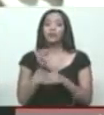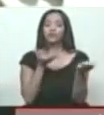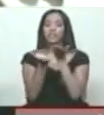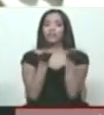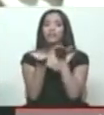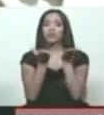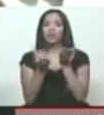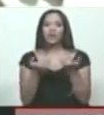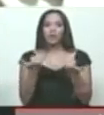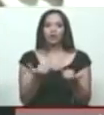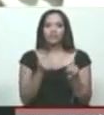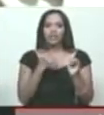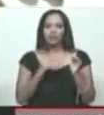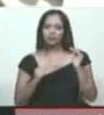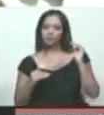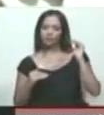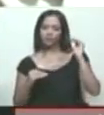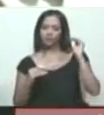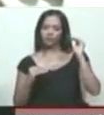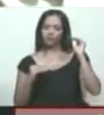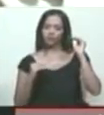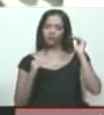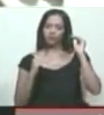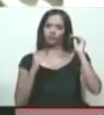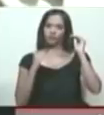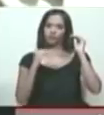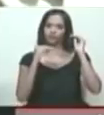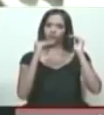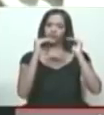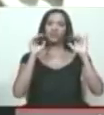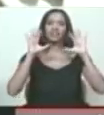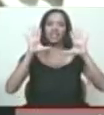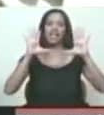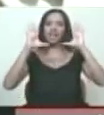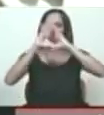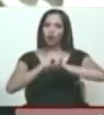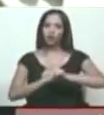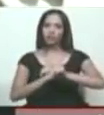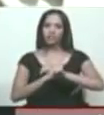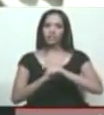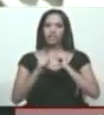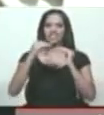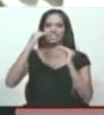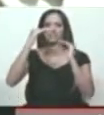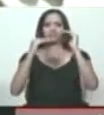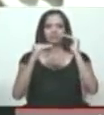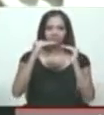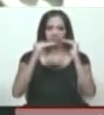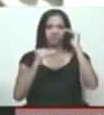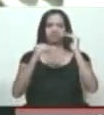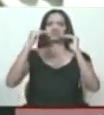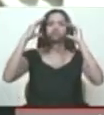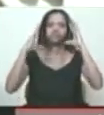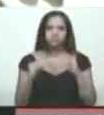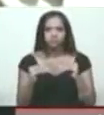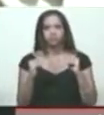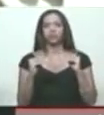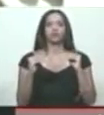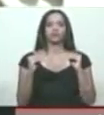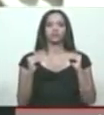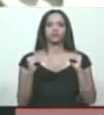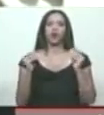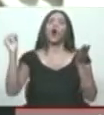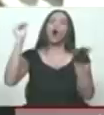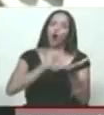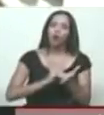Y cuando ya estaba, más o menos a 10 para las 10 de la noche, bien estable, robusto el sistema funcionando, ¡pum!